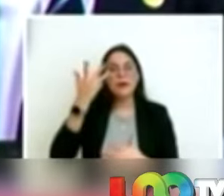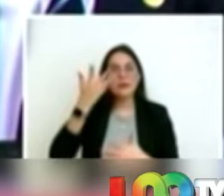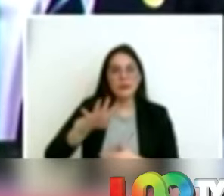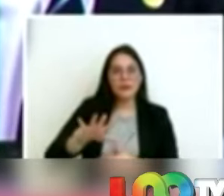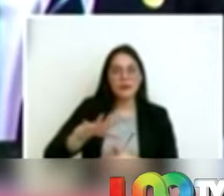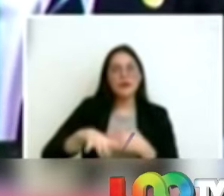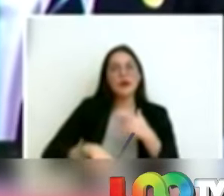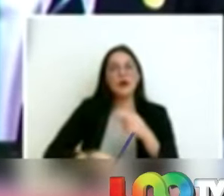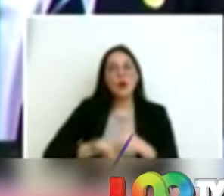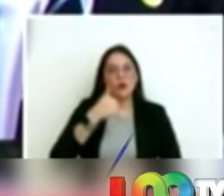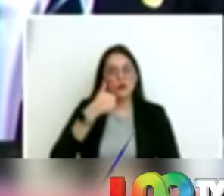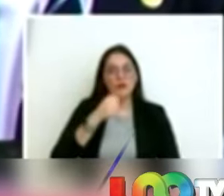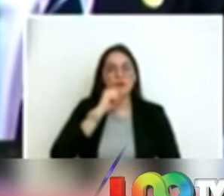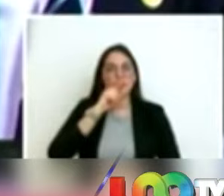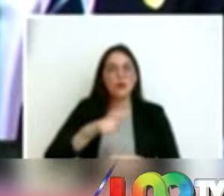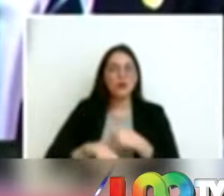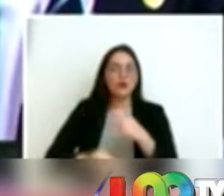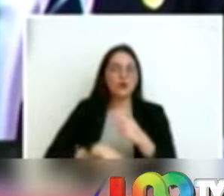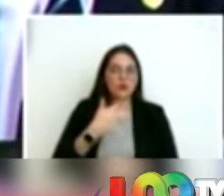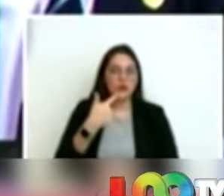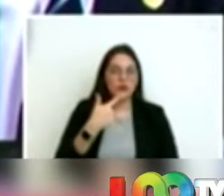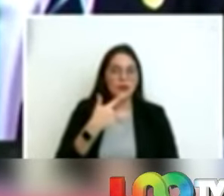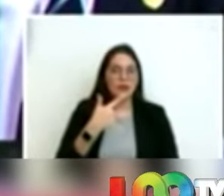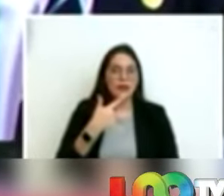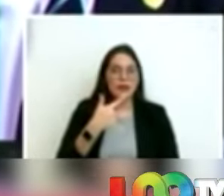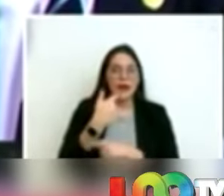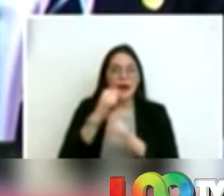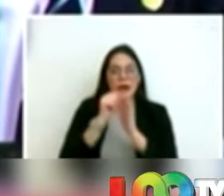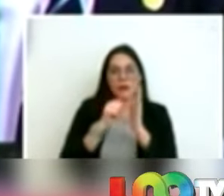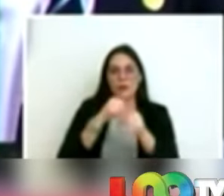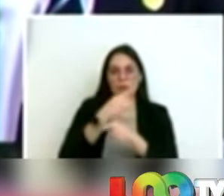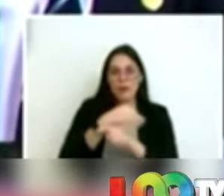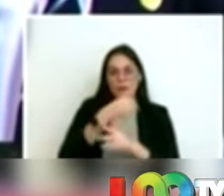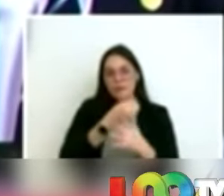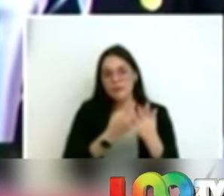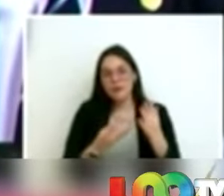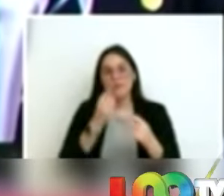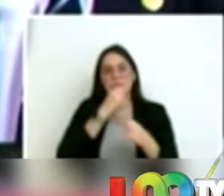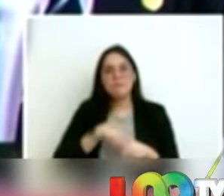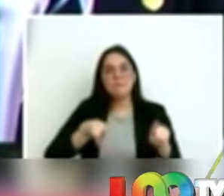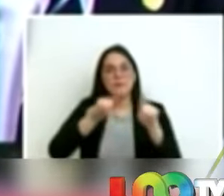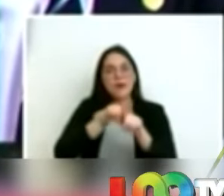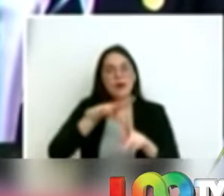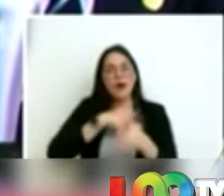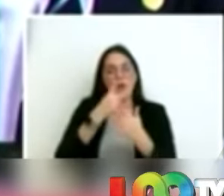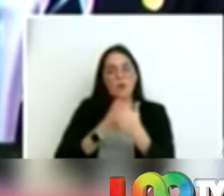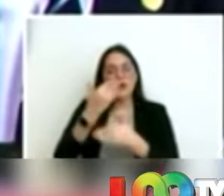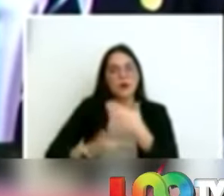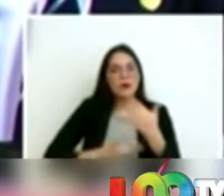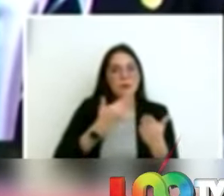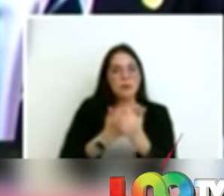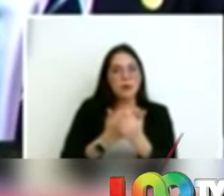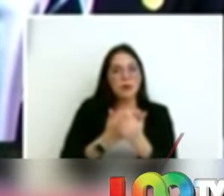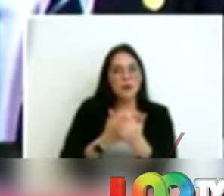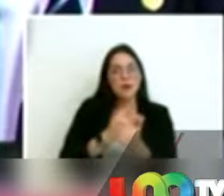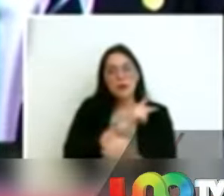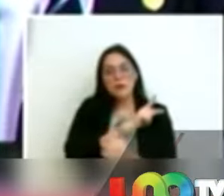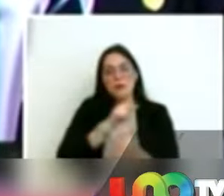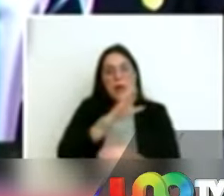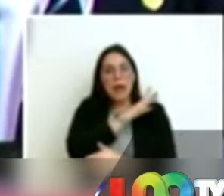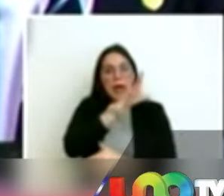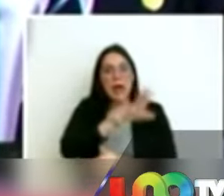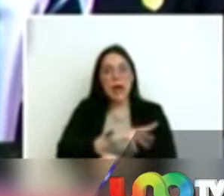y con 86 votos a favor y 41 en contra, fue aprobada la reforma constitucional. Está aprobado en lo general y en